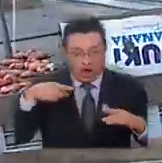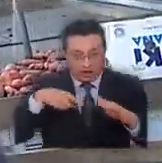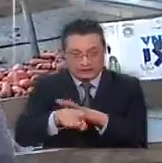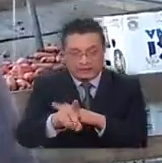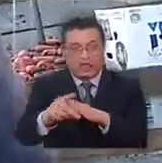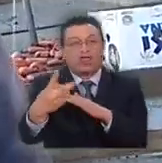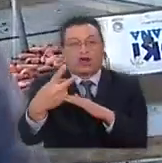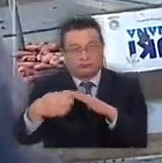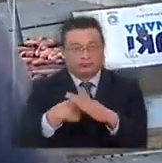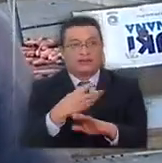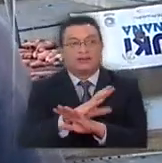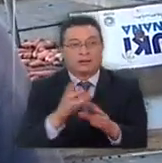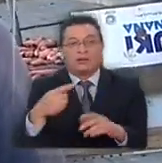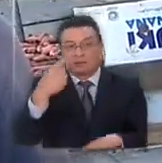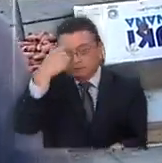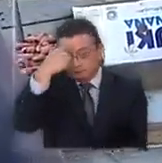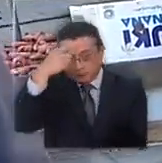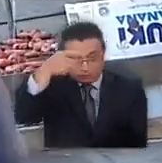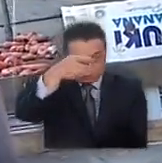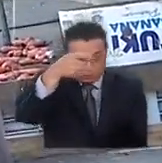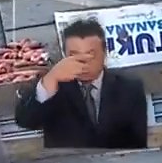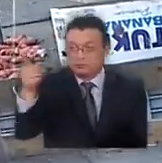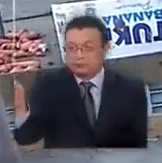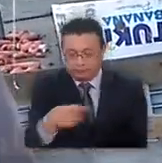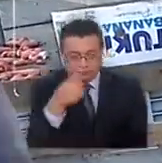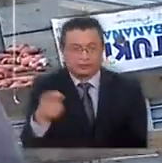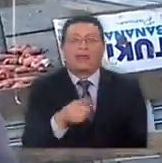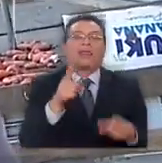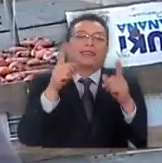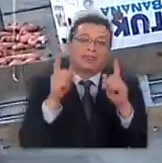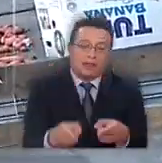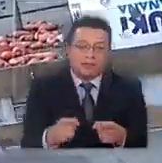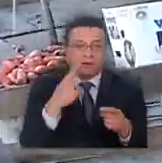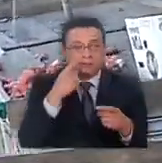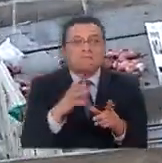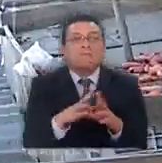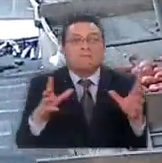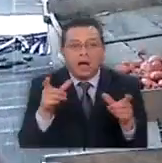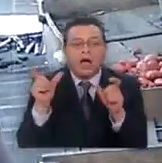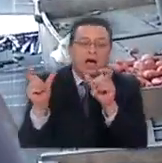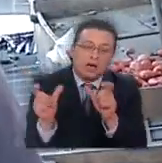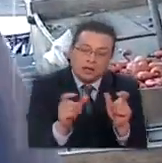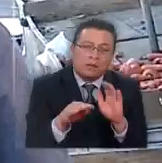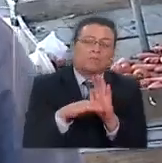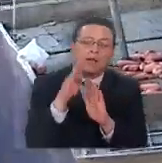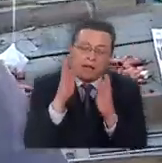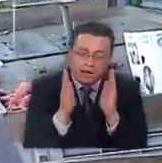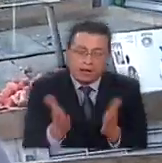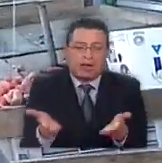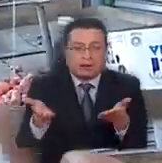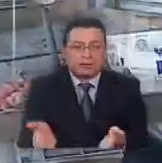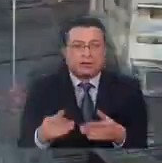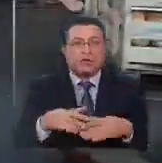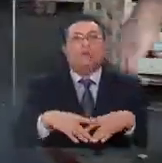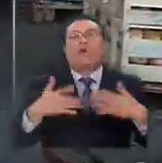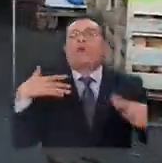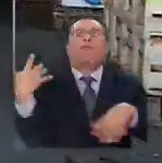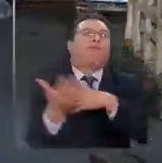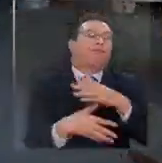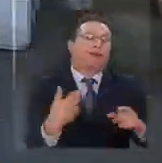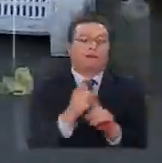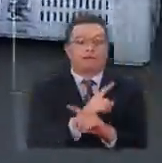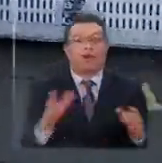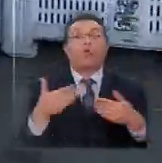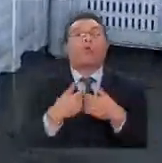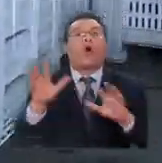entren y con la cosita que le ponen en la cabeza a la gente para que entre, para que haya más fiscalización allí. Porque esta cuestión está en lo que jote.